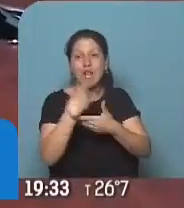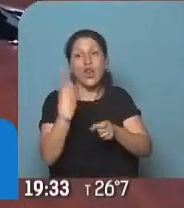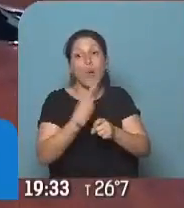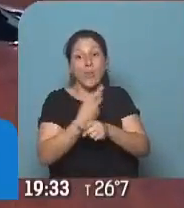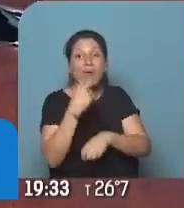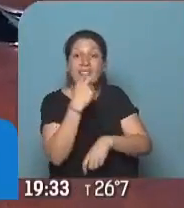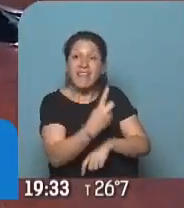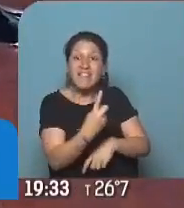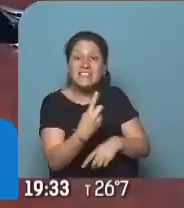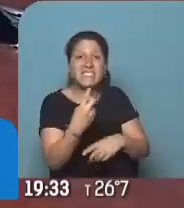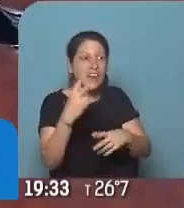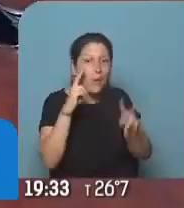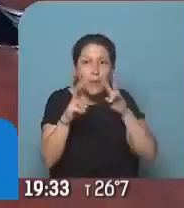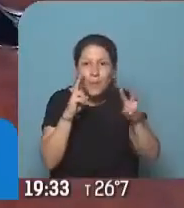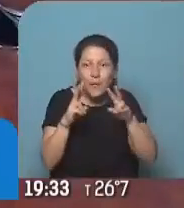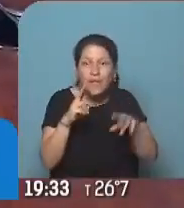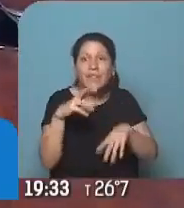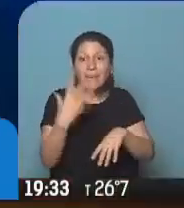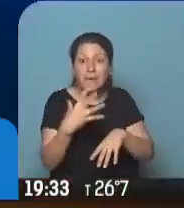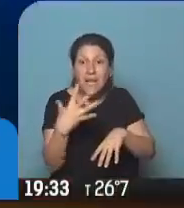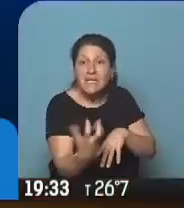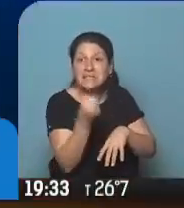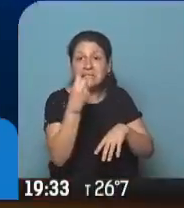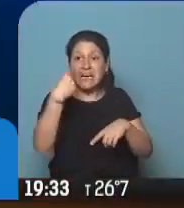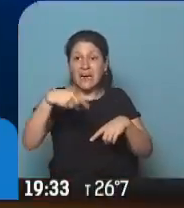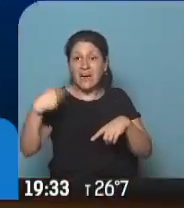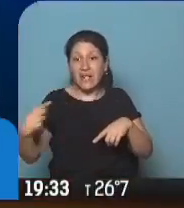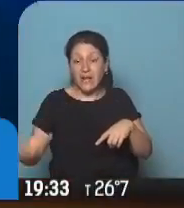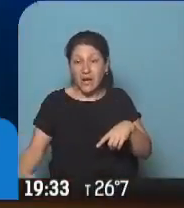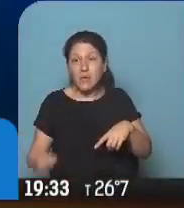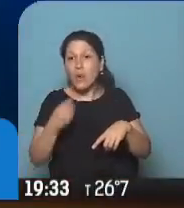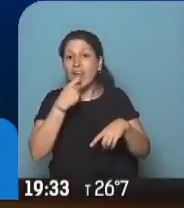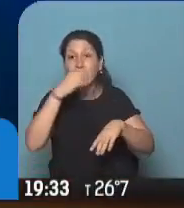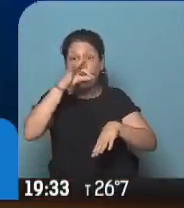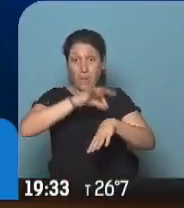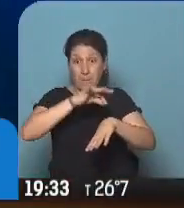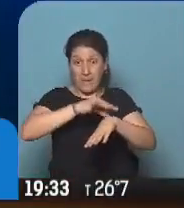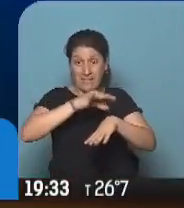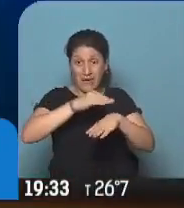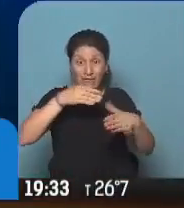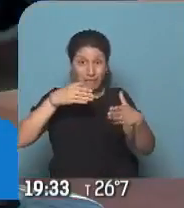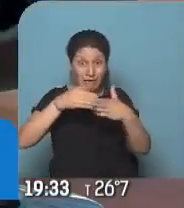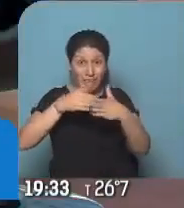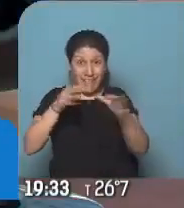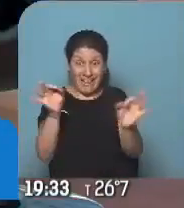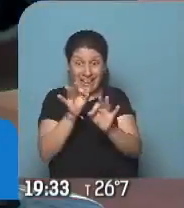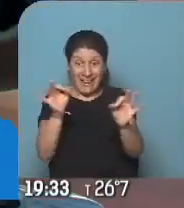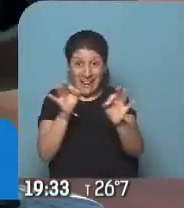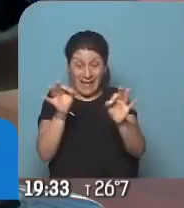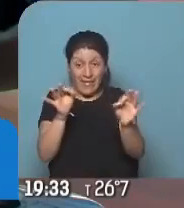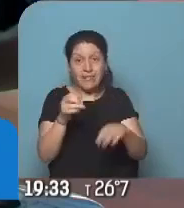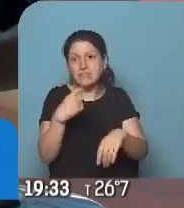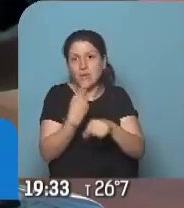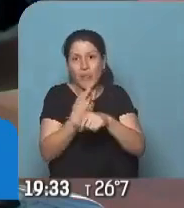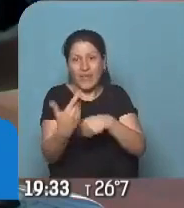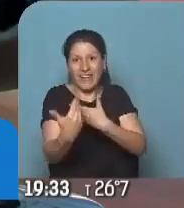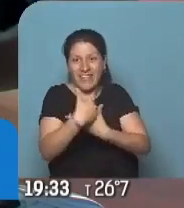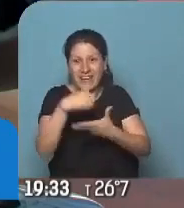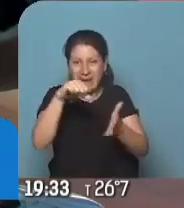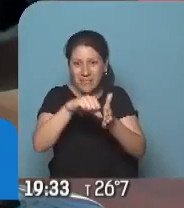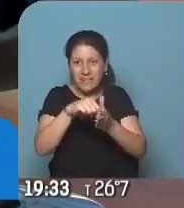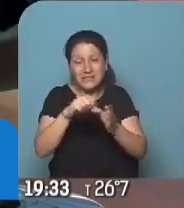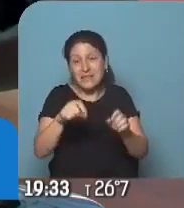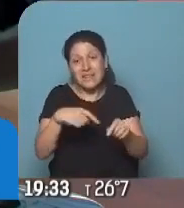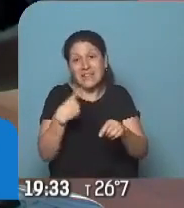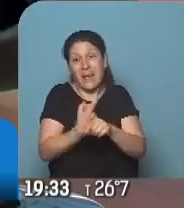viendo, les confiscan material, no los dejan ir de un lugar al otro dentro del país, entonces tampoco pueden hacer su trabajo